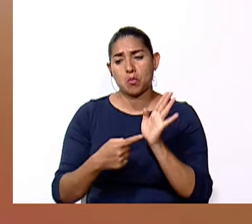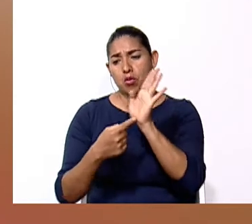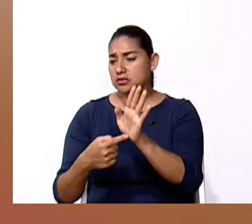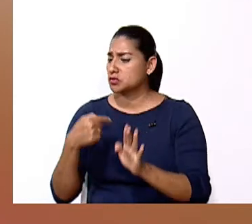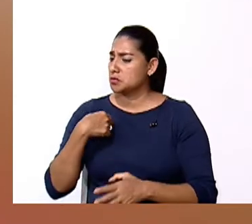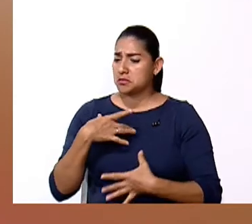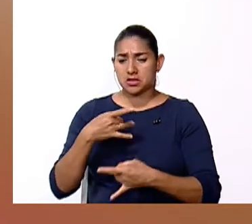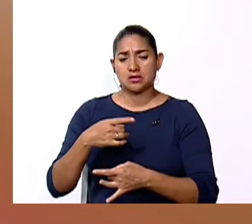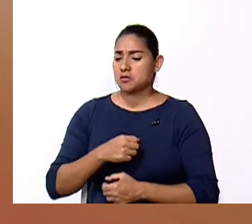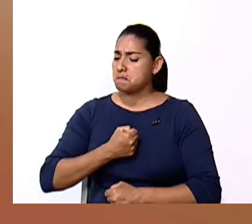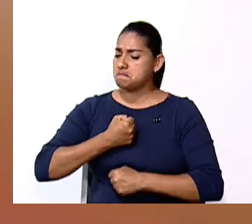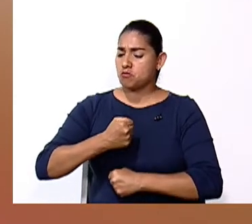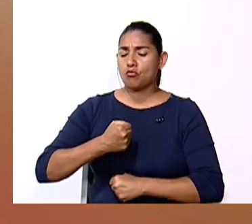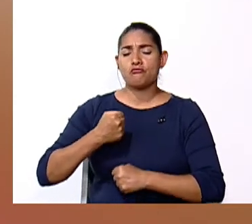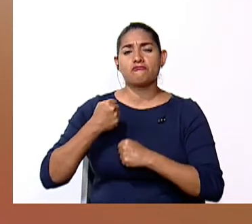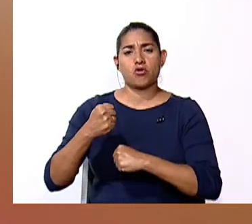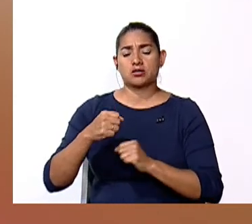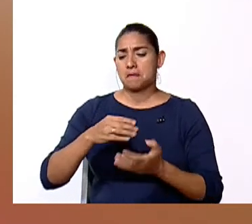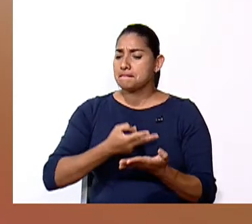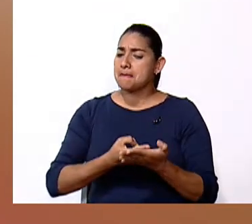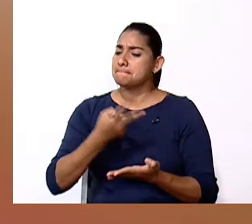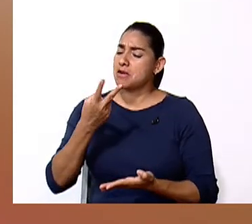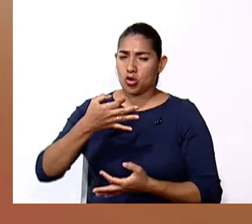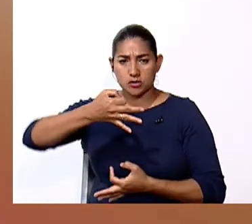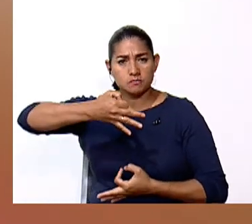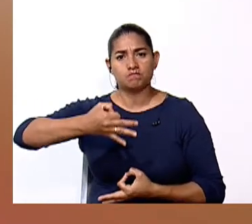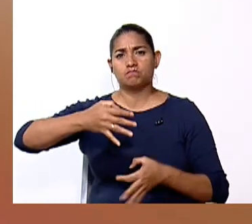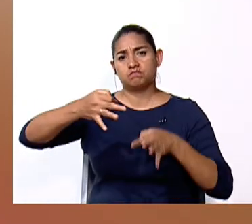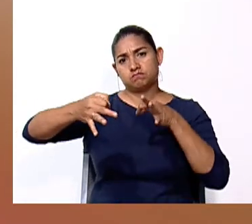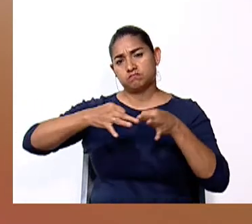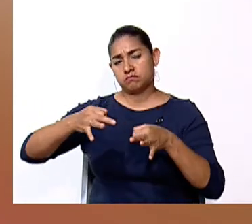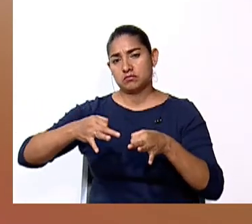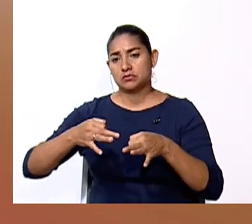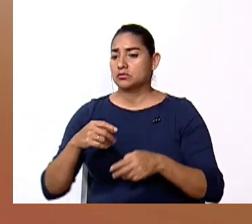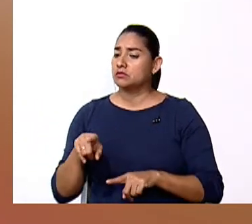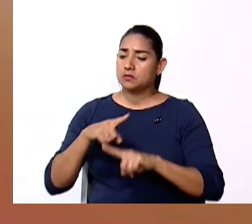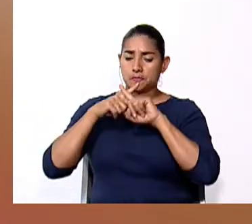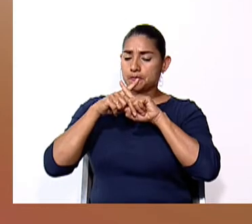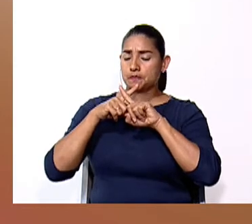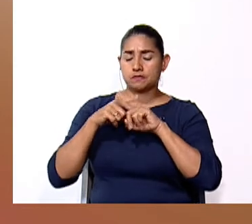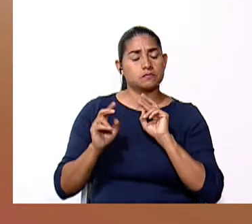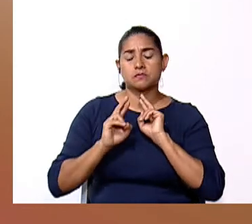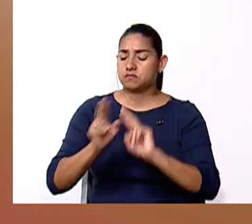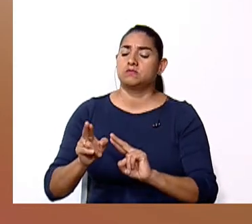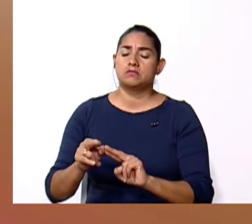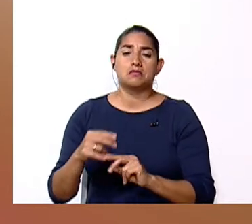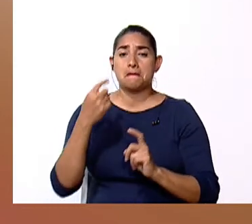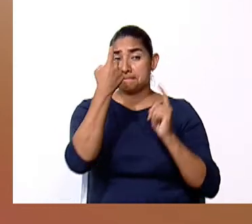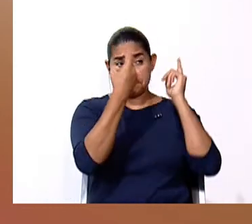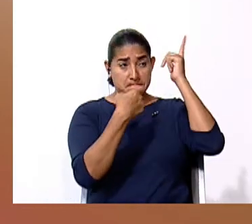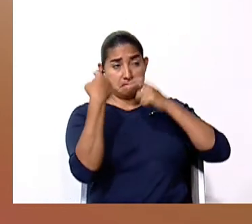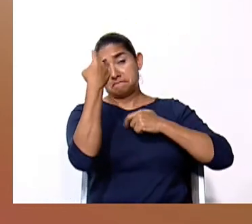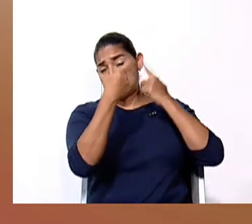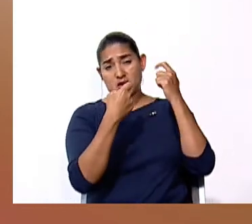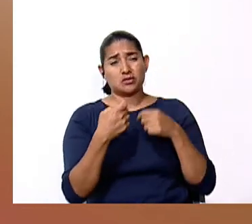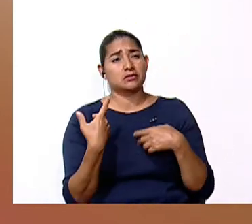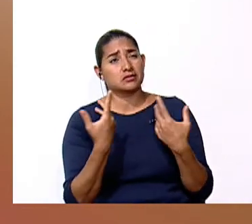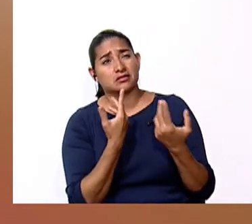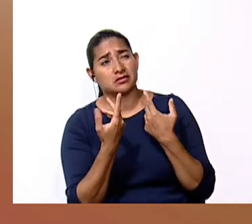ofreció quemarlo en una hoguera y esa noche se fue. Cuando lo fueron a encerrar de nuevo,